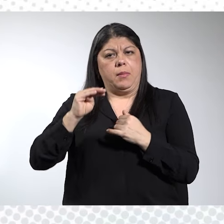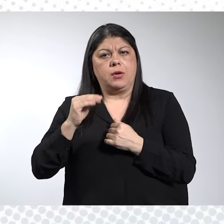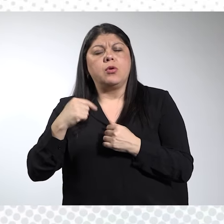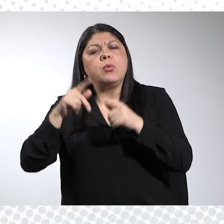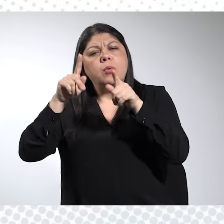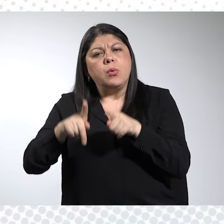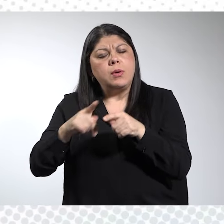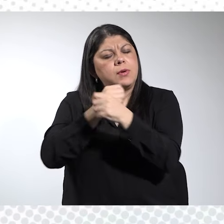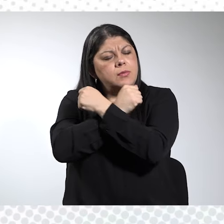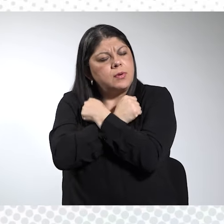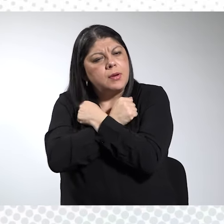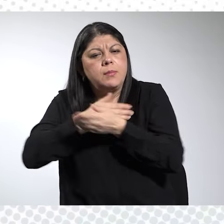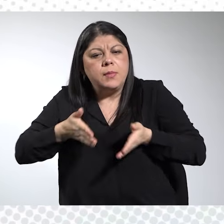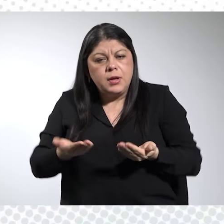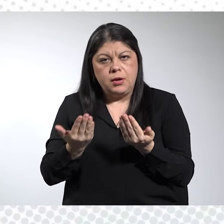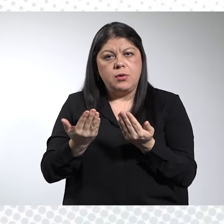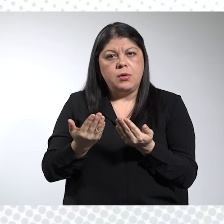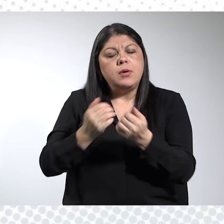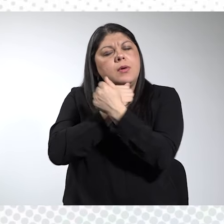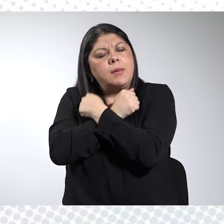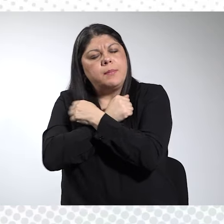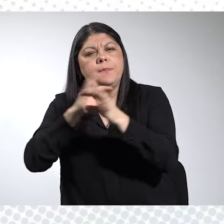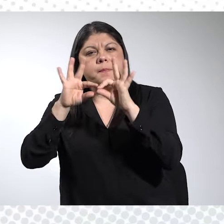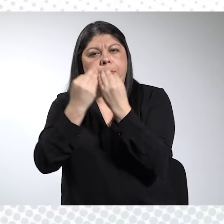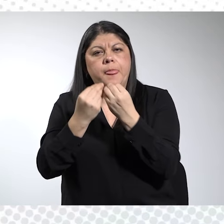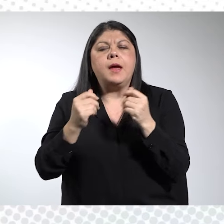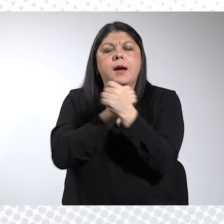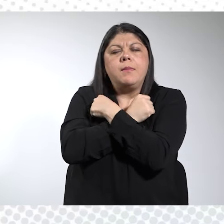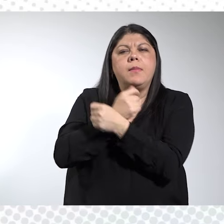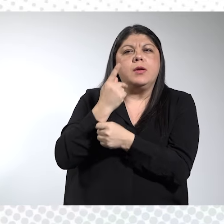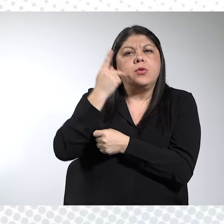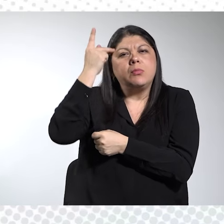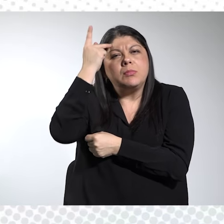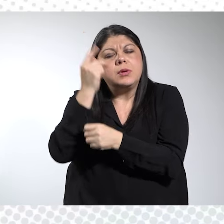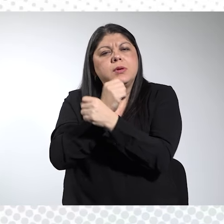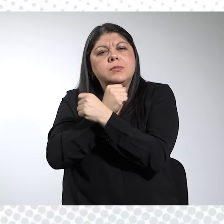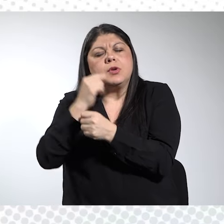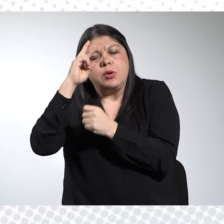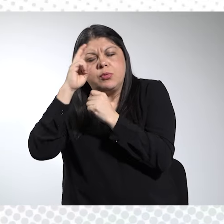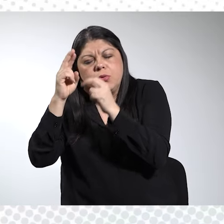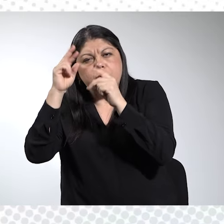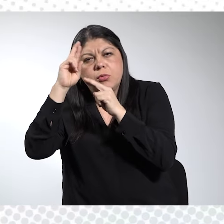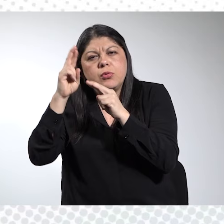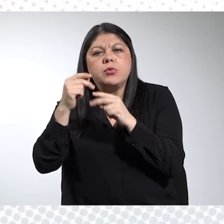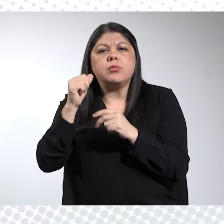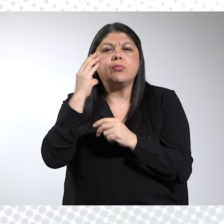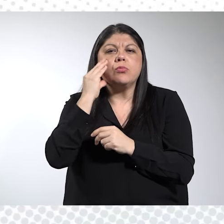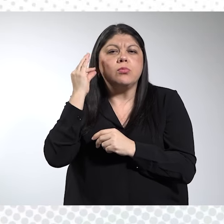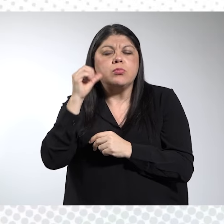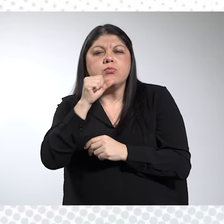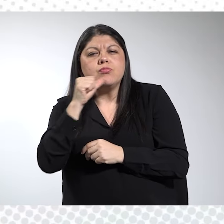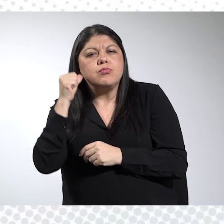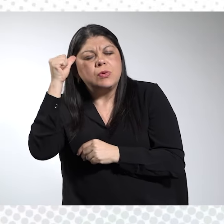persona que es amante de sus hijos, de su familia, de sus padres, respetuoso de una adulta mayor que es su